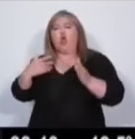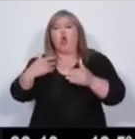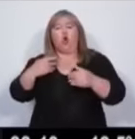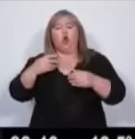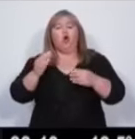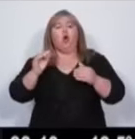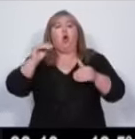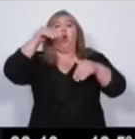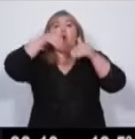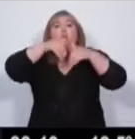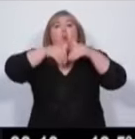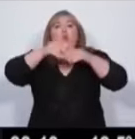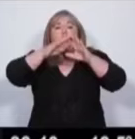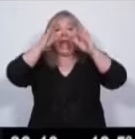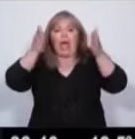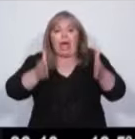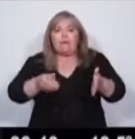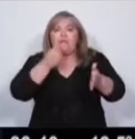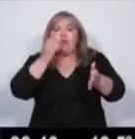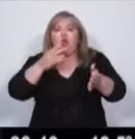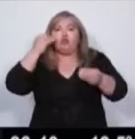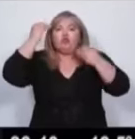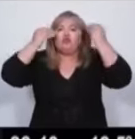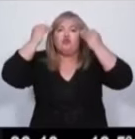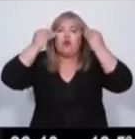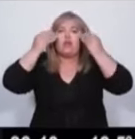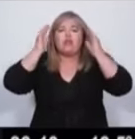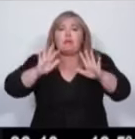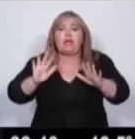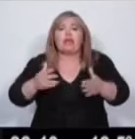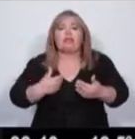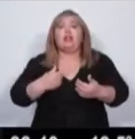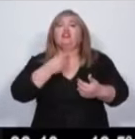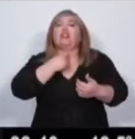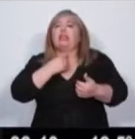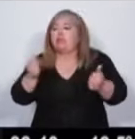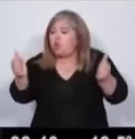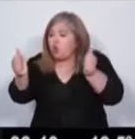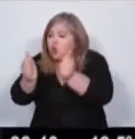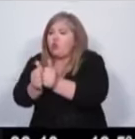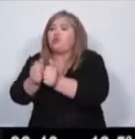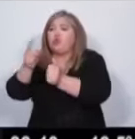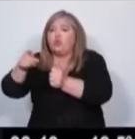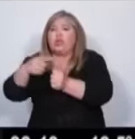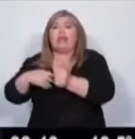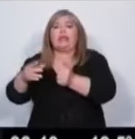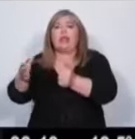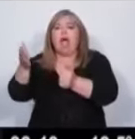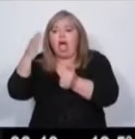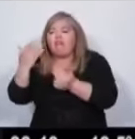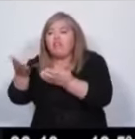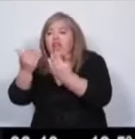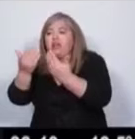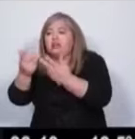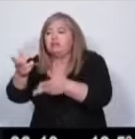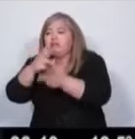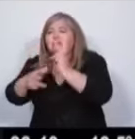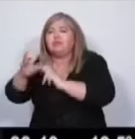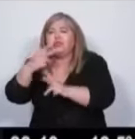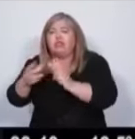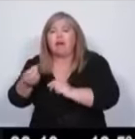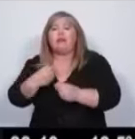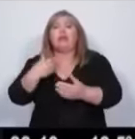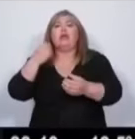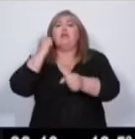hemos querido hacer, escucharlos, estar al lado de ustedes, trabajar cada una de las propuestas en cada uno